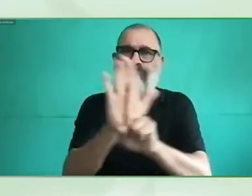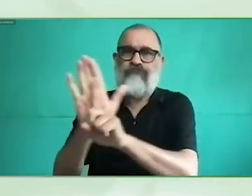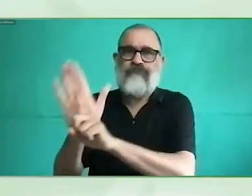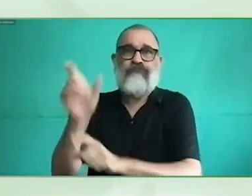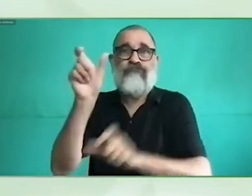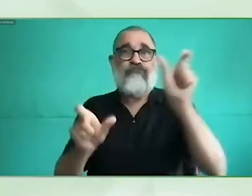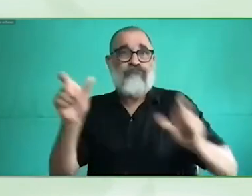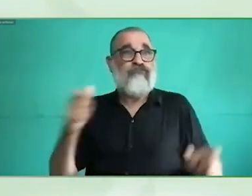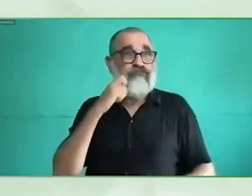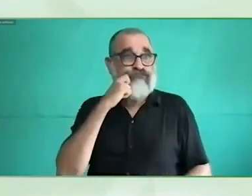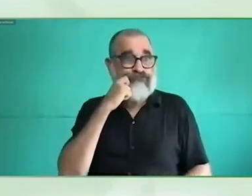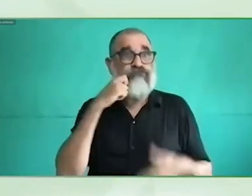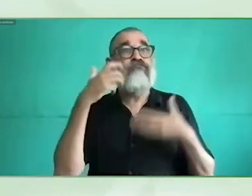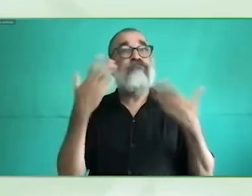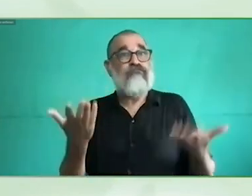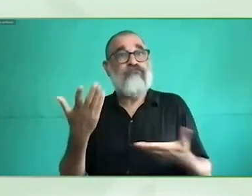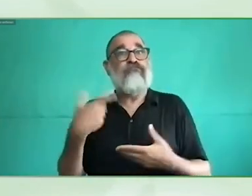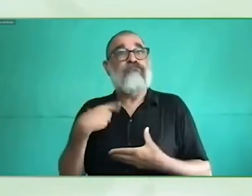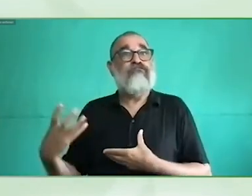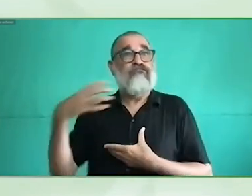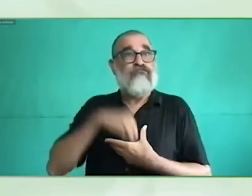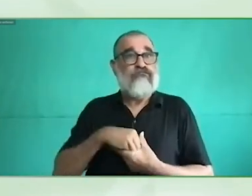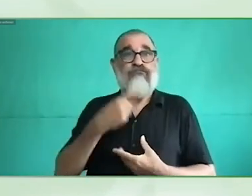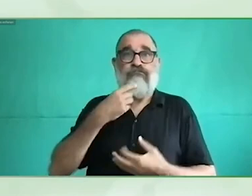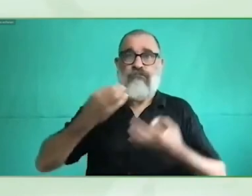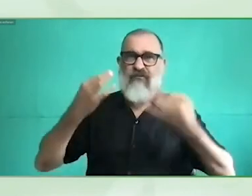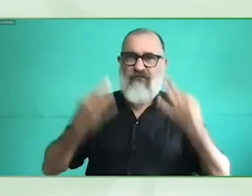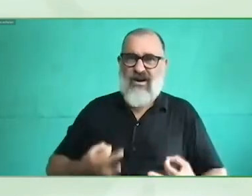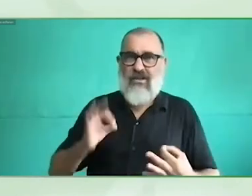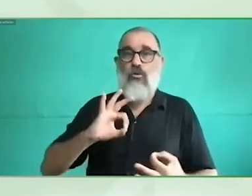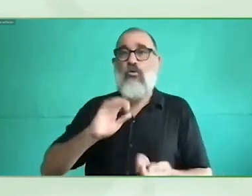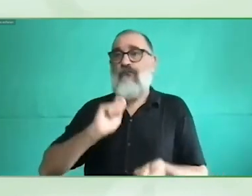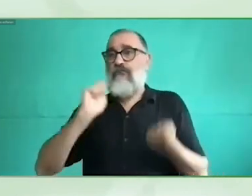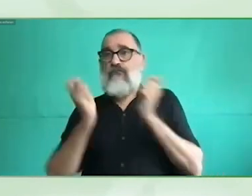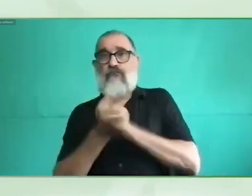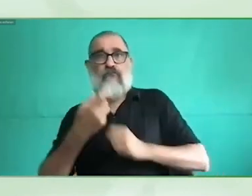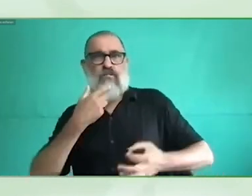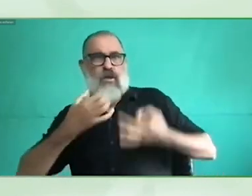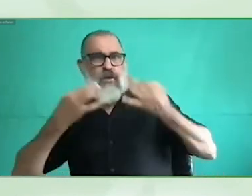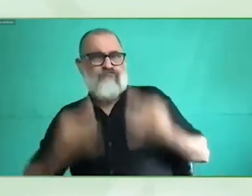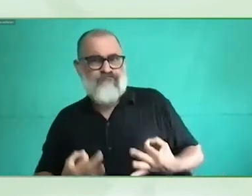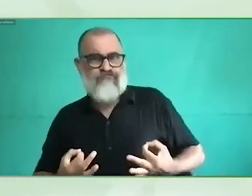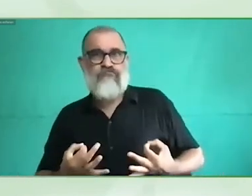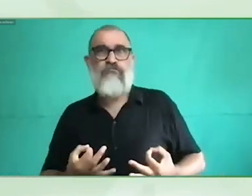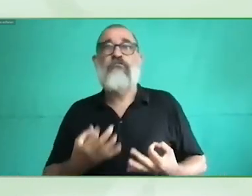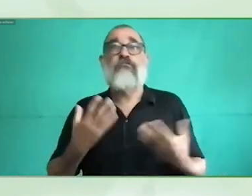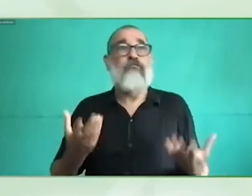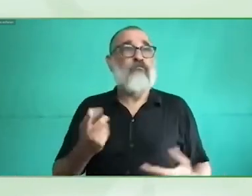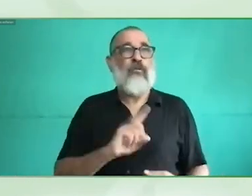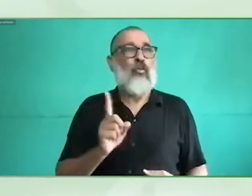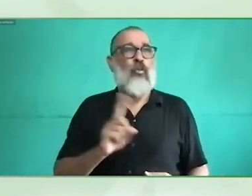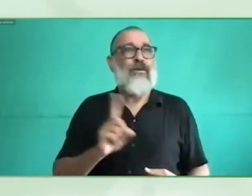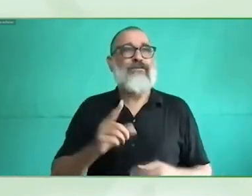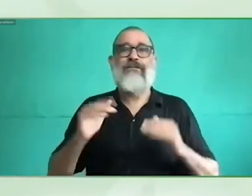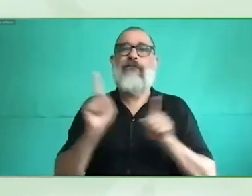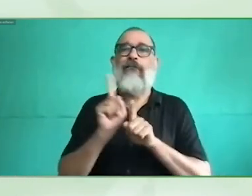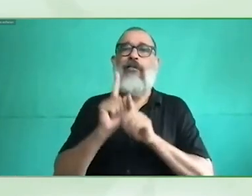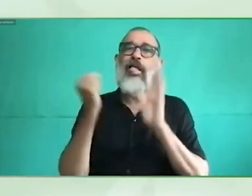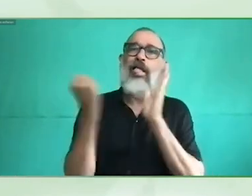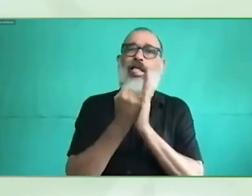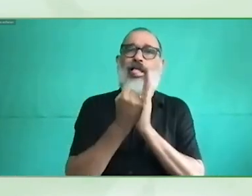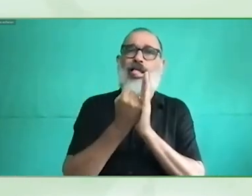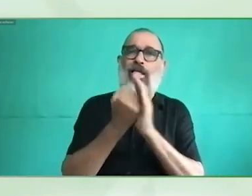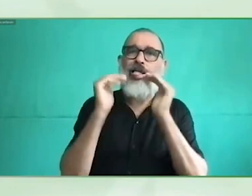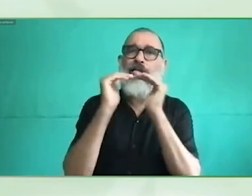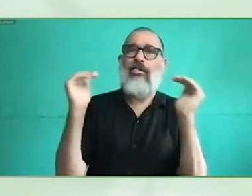quienes vivimos con esta condición no podemos escapar muy fácilmente de la cosificación del cuerpo y por